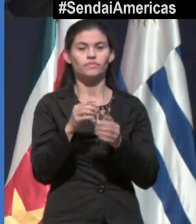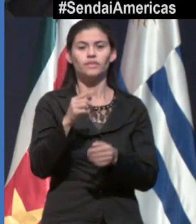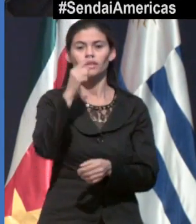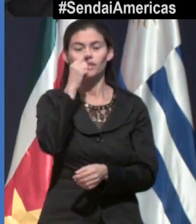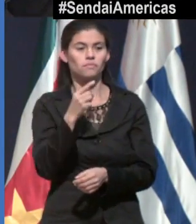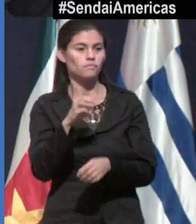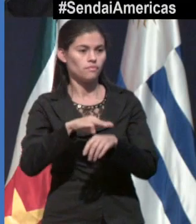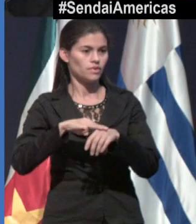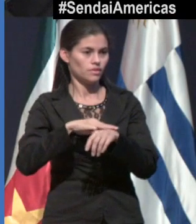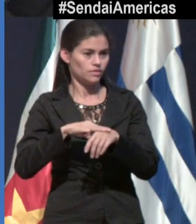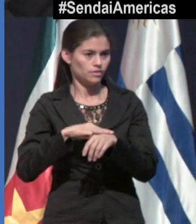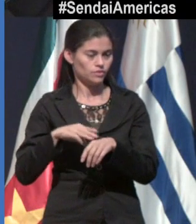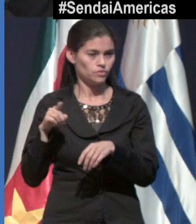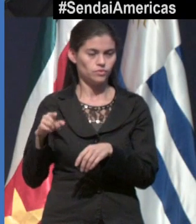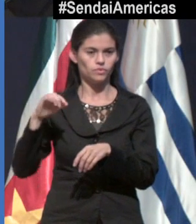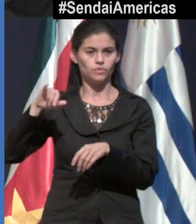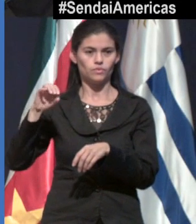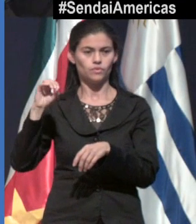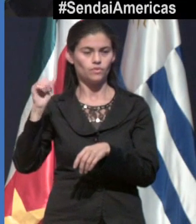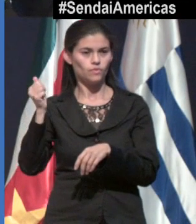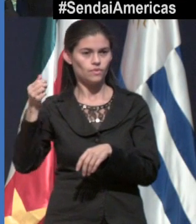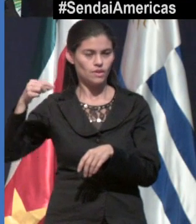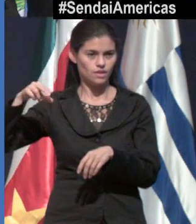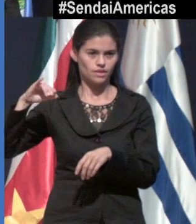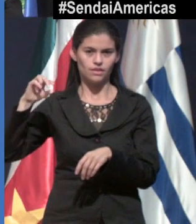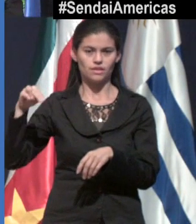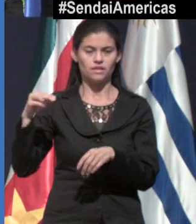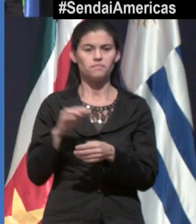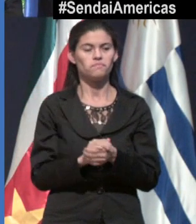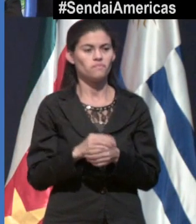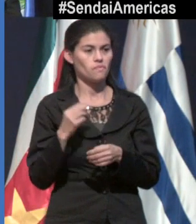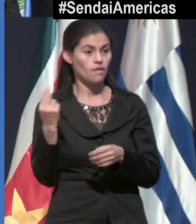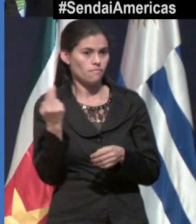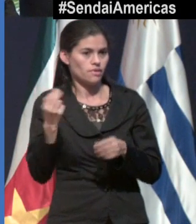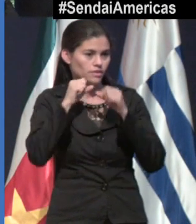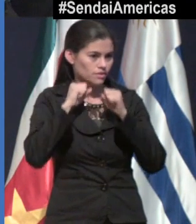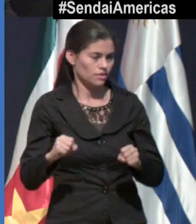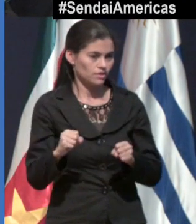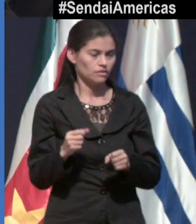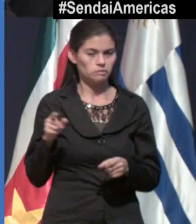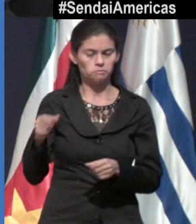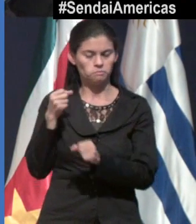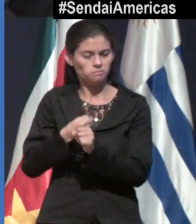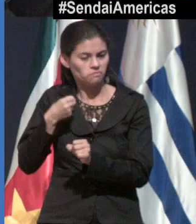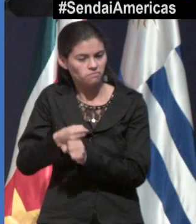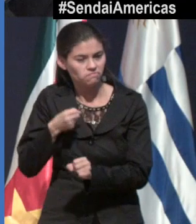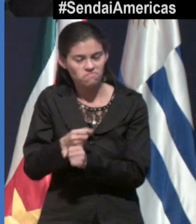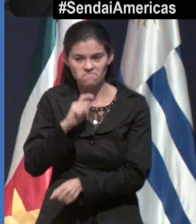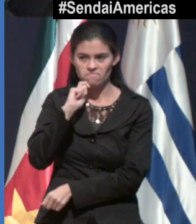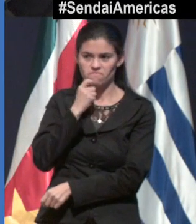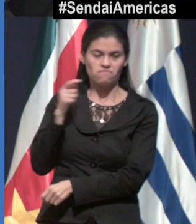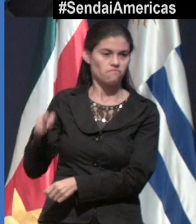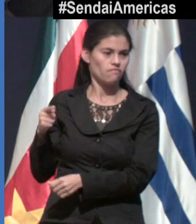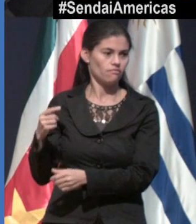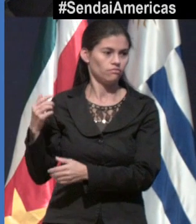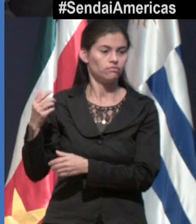querido ministro Joaquín Roa de la Secretaría Nacional de Emergencias de Paraguay por el excelente trabajo que ha realizado